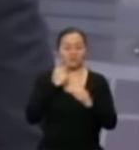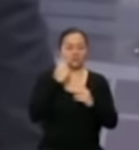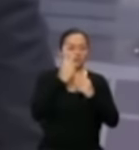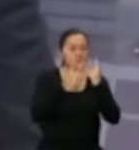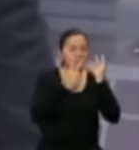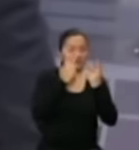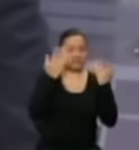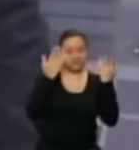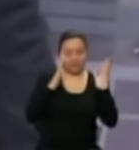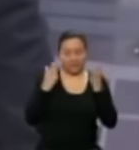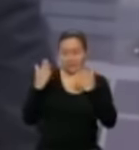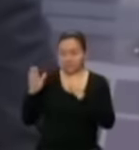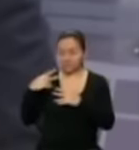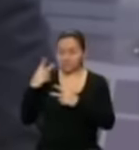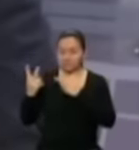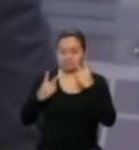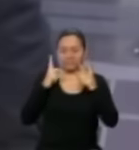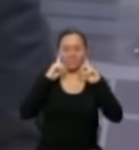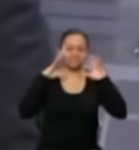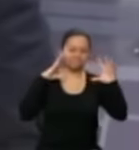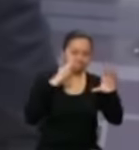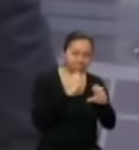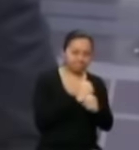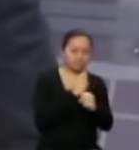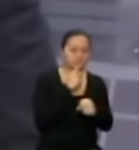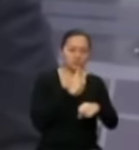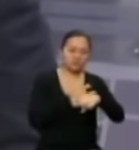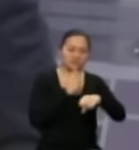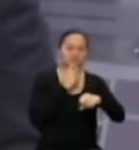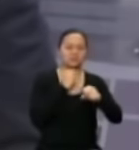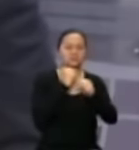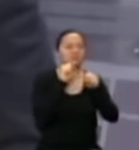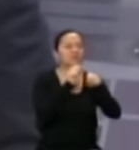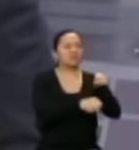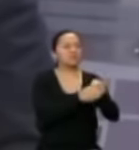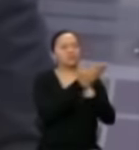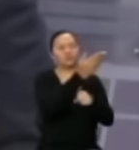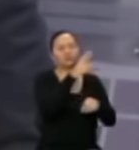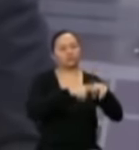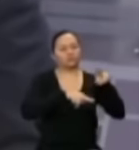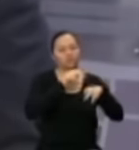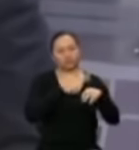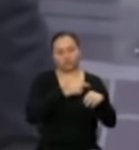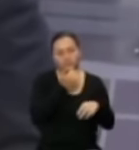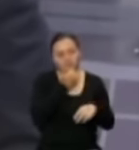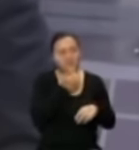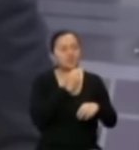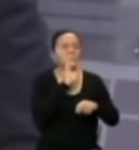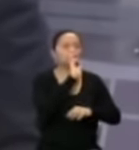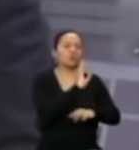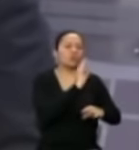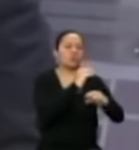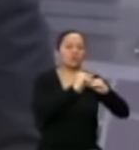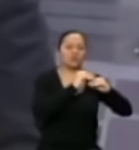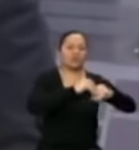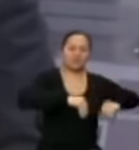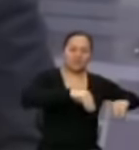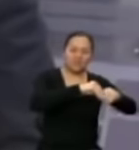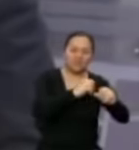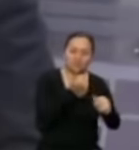recorridos, una focalización muy estricta de los daños. Estamos ubicando prácticamente 3-4